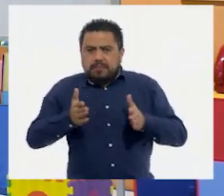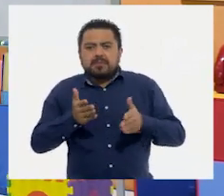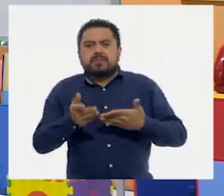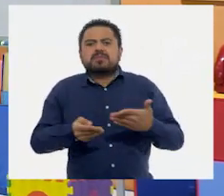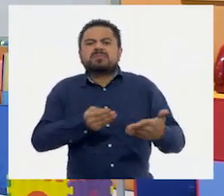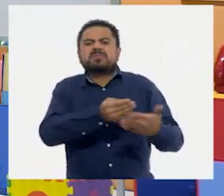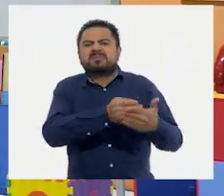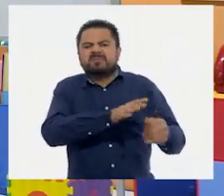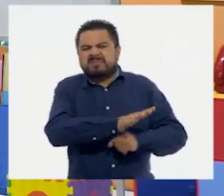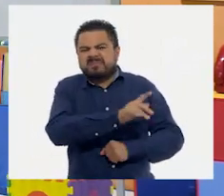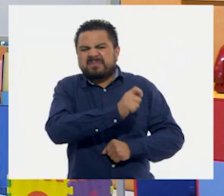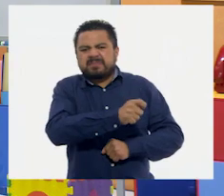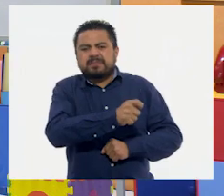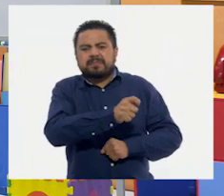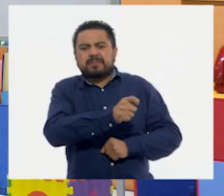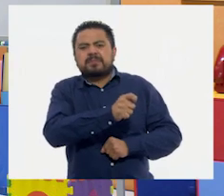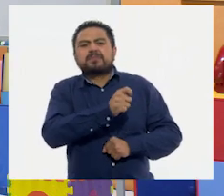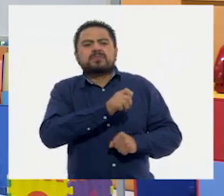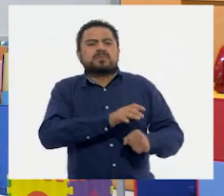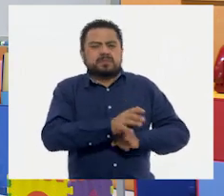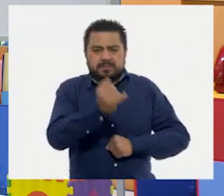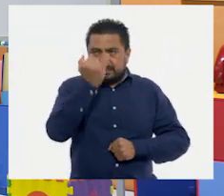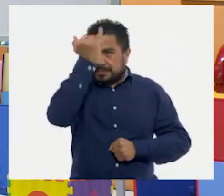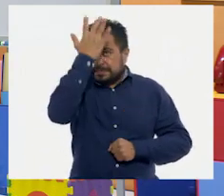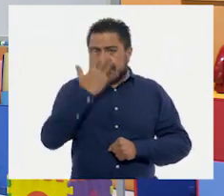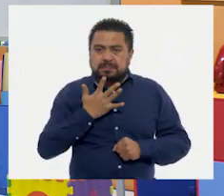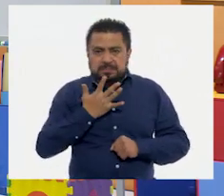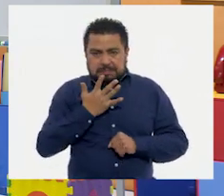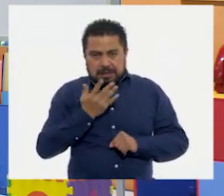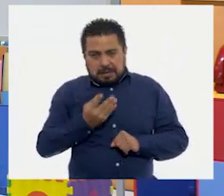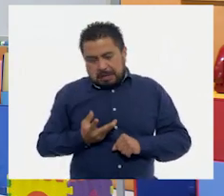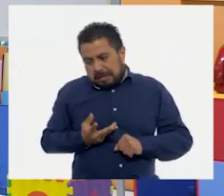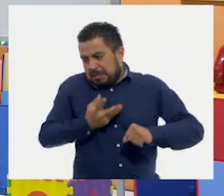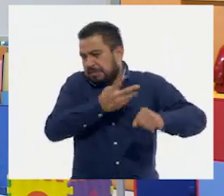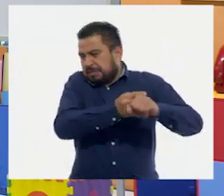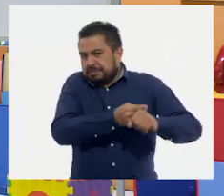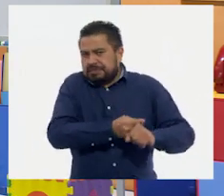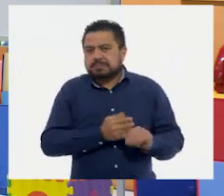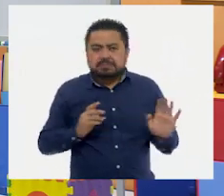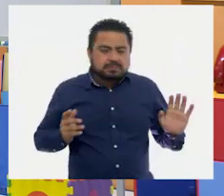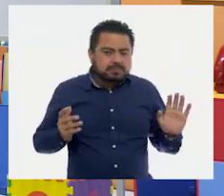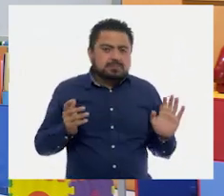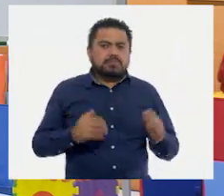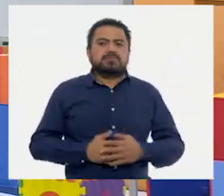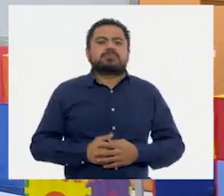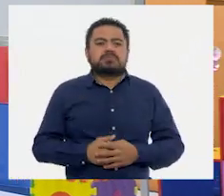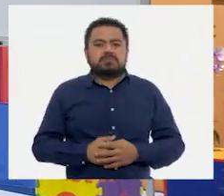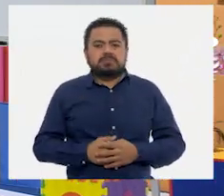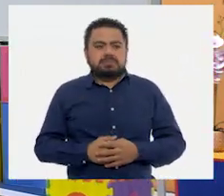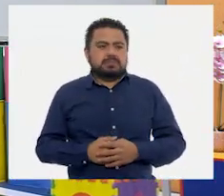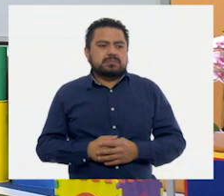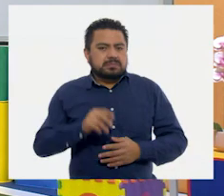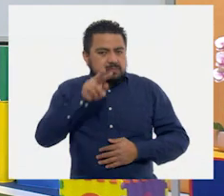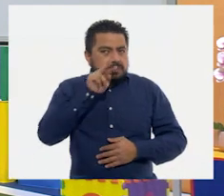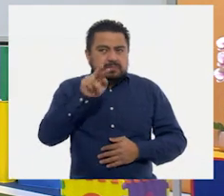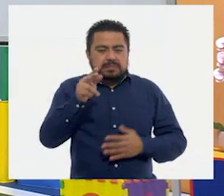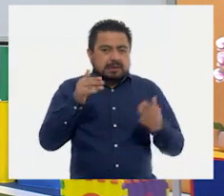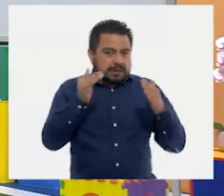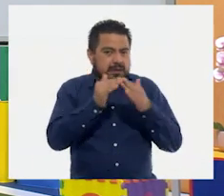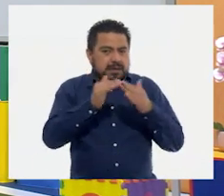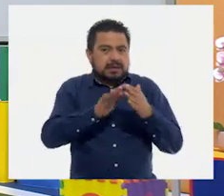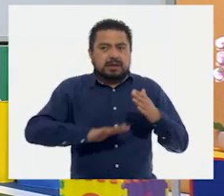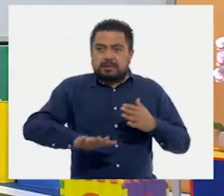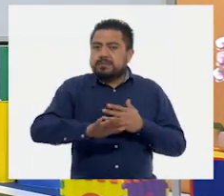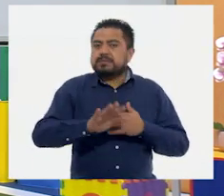darles... asignarles una figura geométrica para ir hilándola, ¿eh? Ok, se pone más